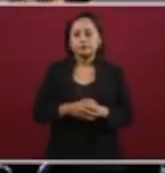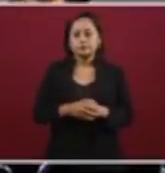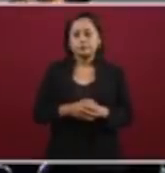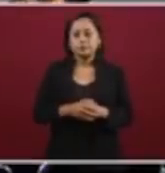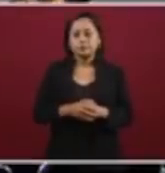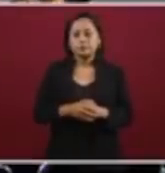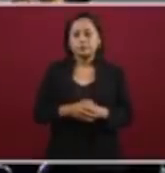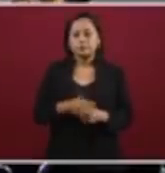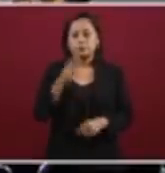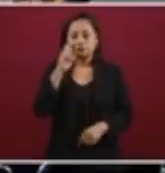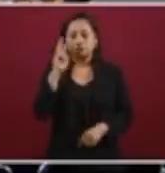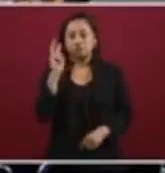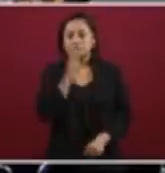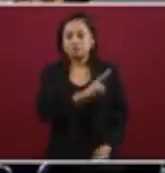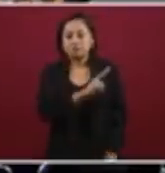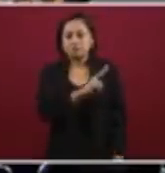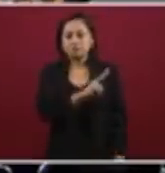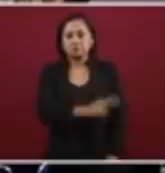miren